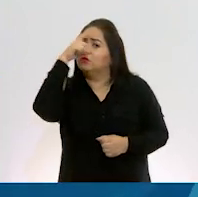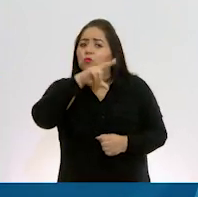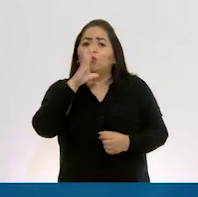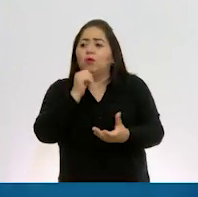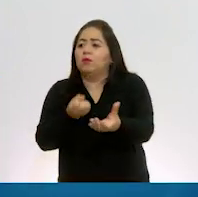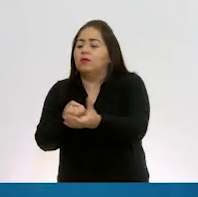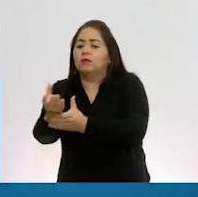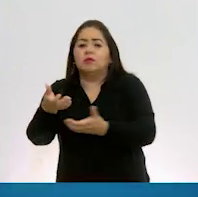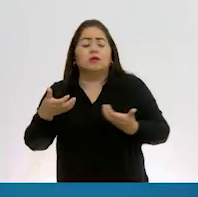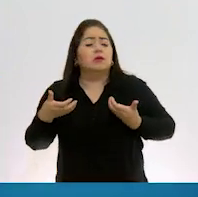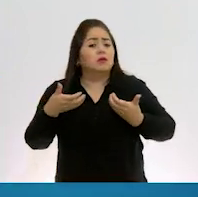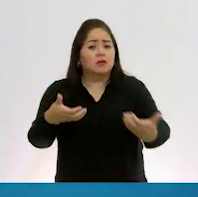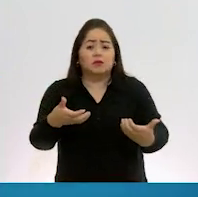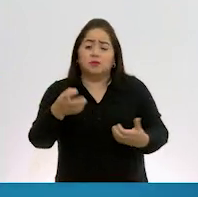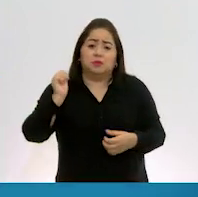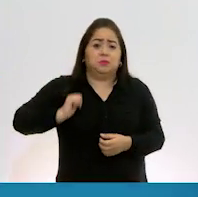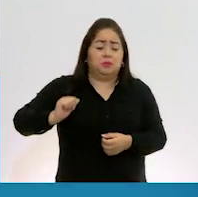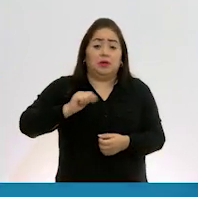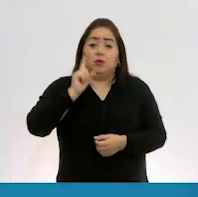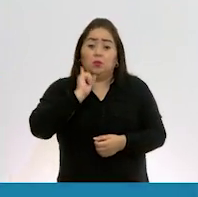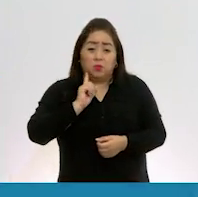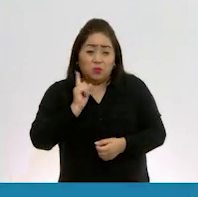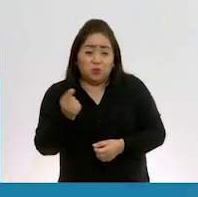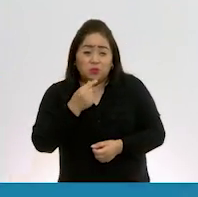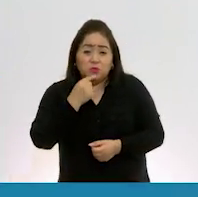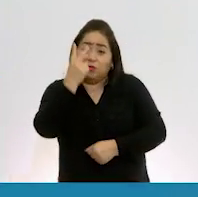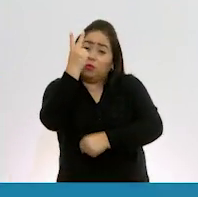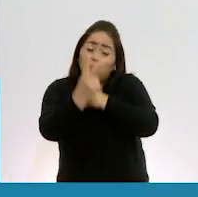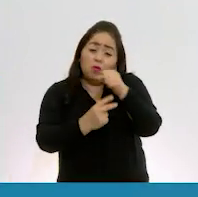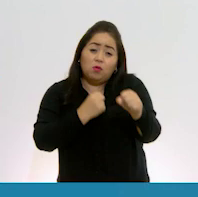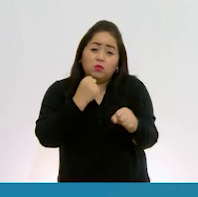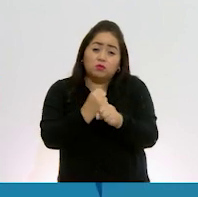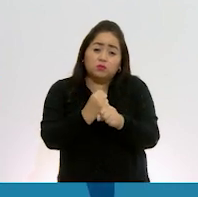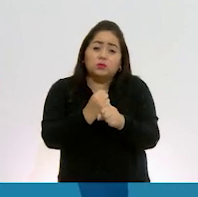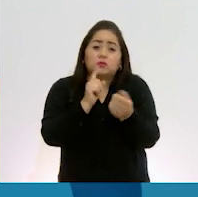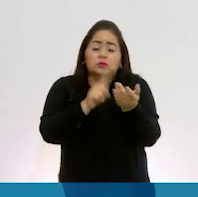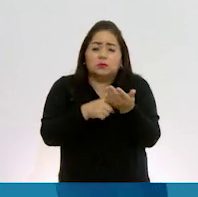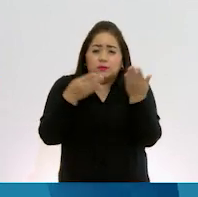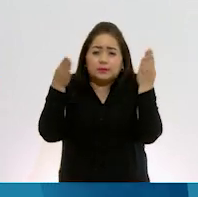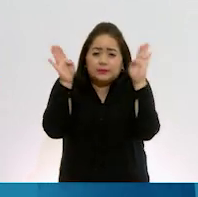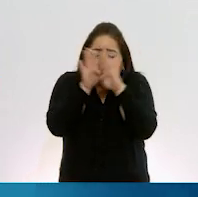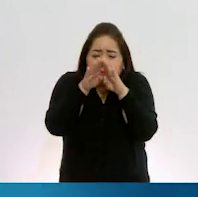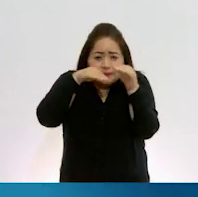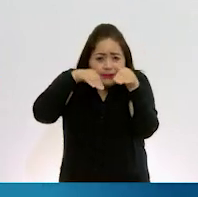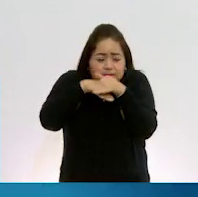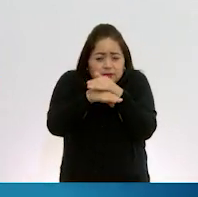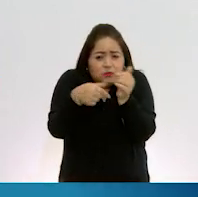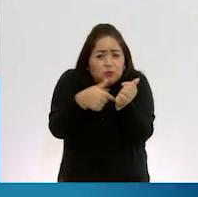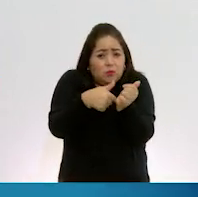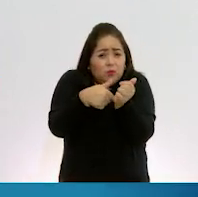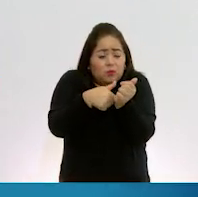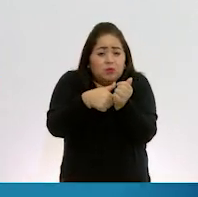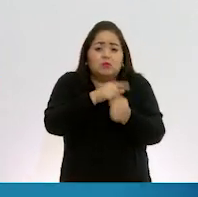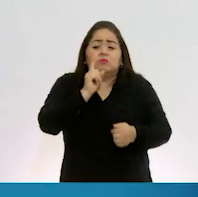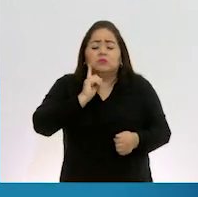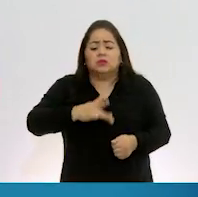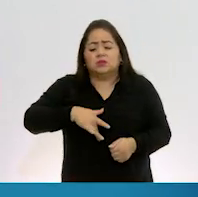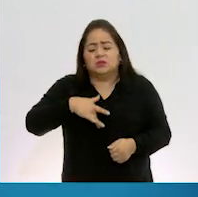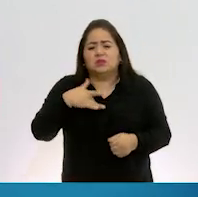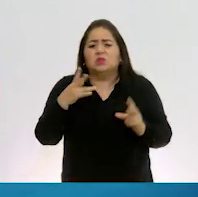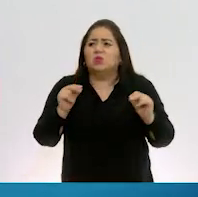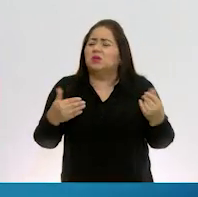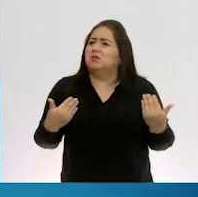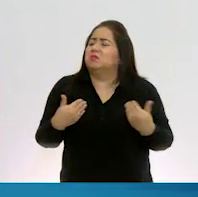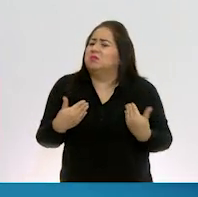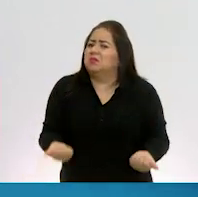salir a la calle. Ella estuvo 2 años de su vida en esta situación. Se sentía